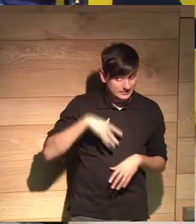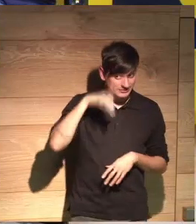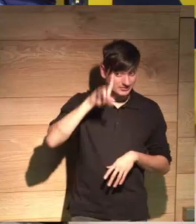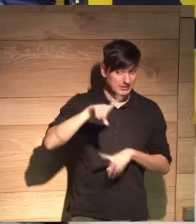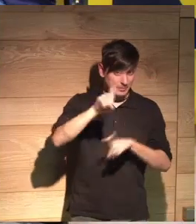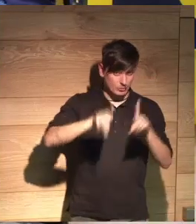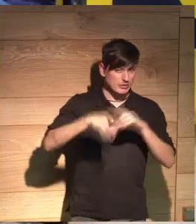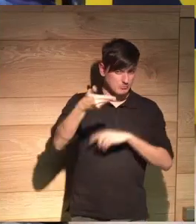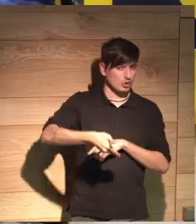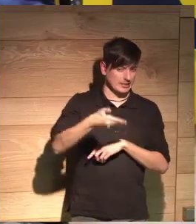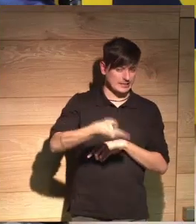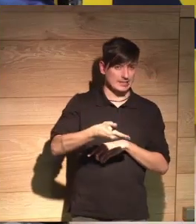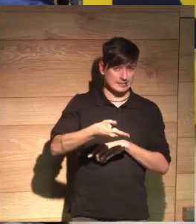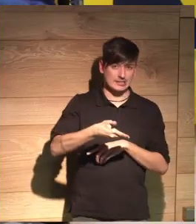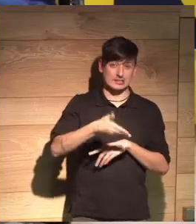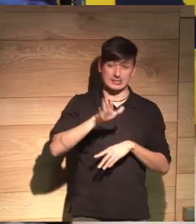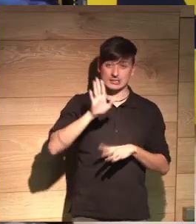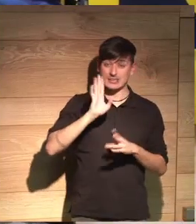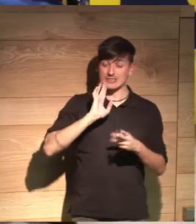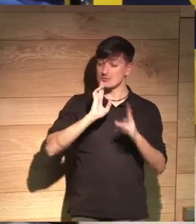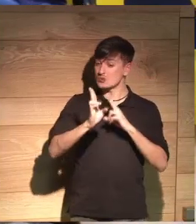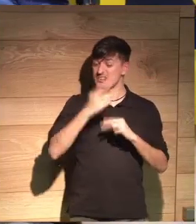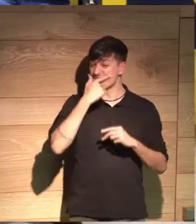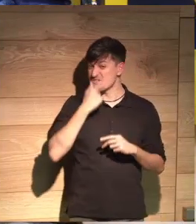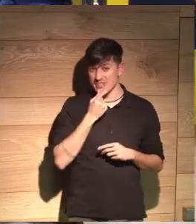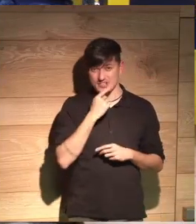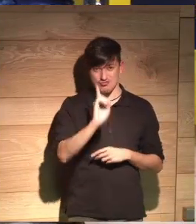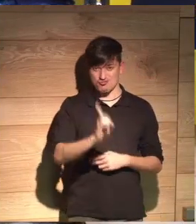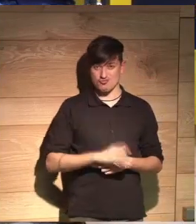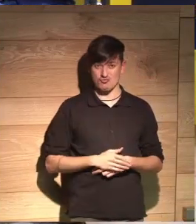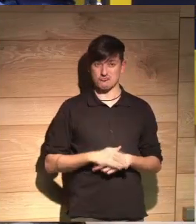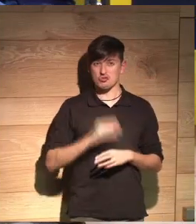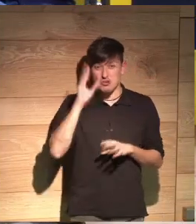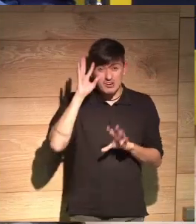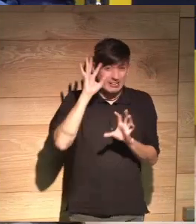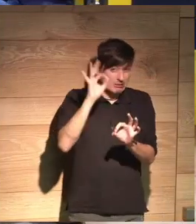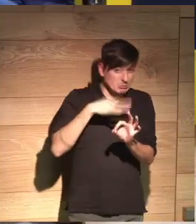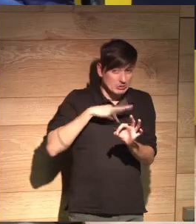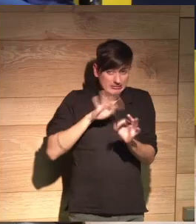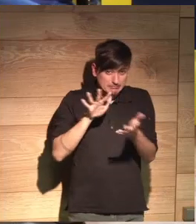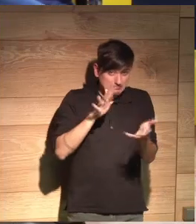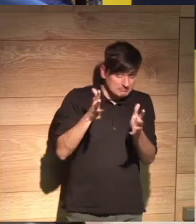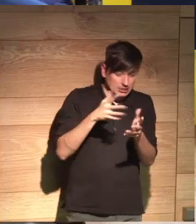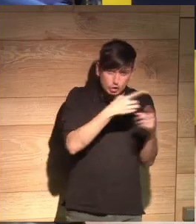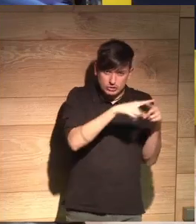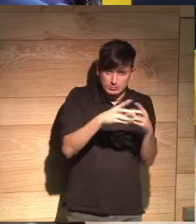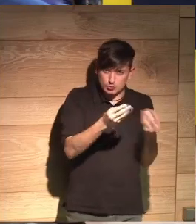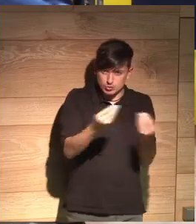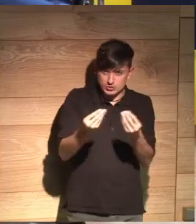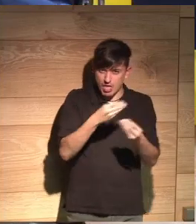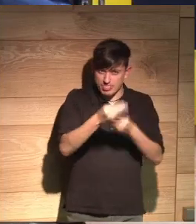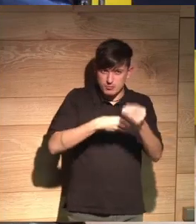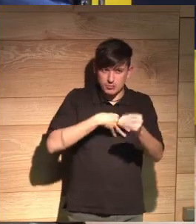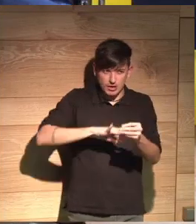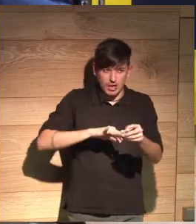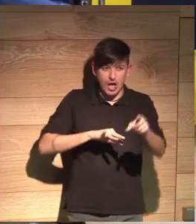importante y la respuesta no es fácil pero yo creo que podemos hacer muchas cosas